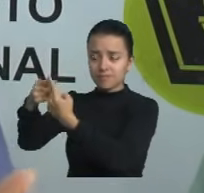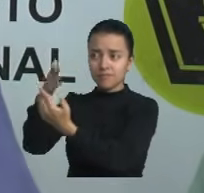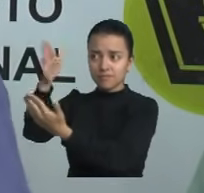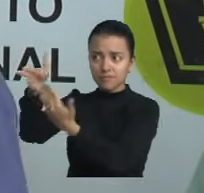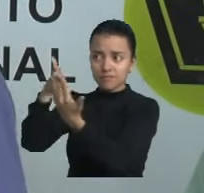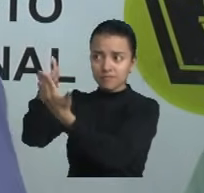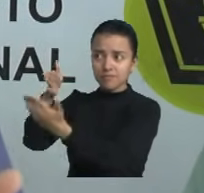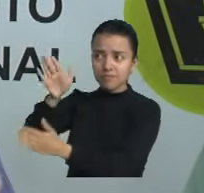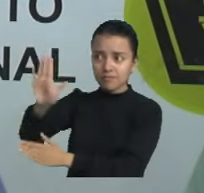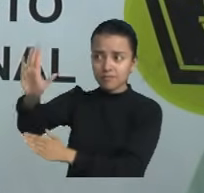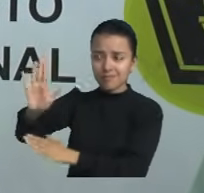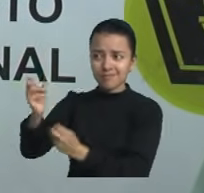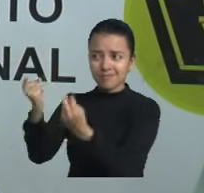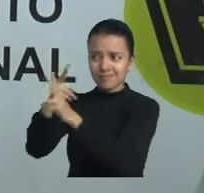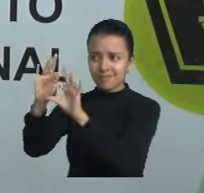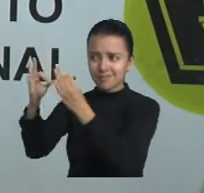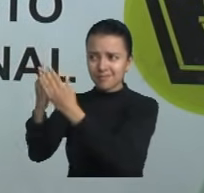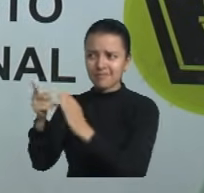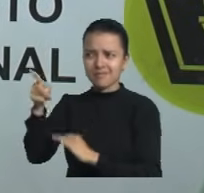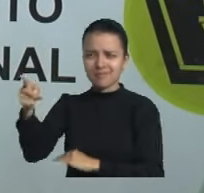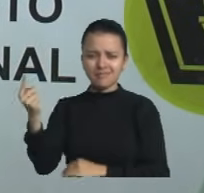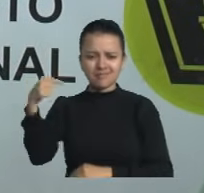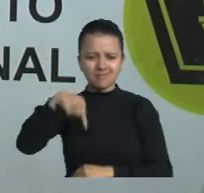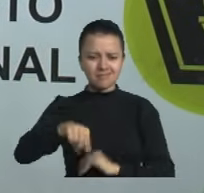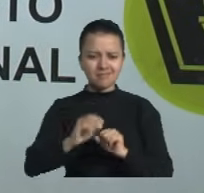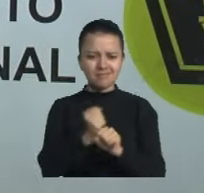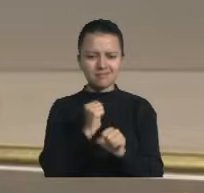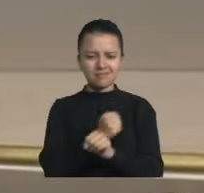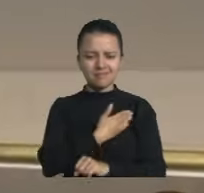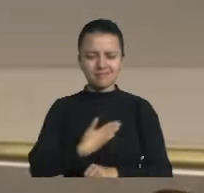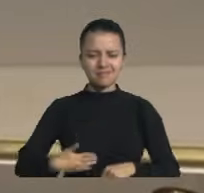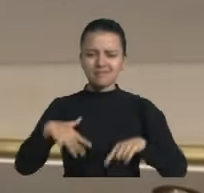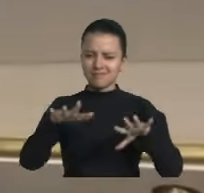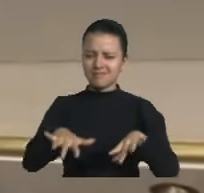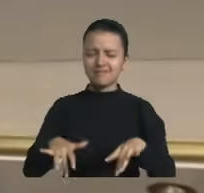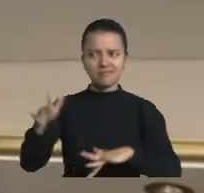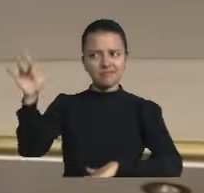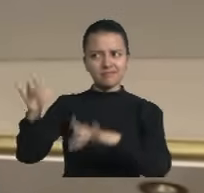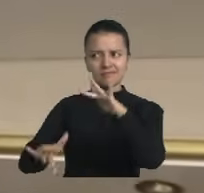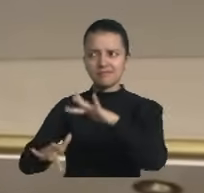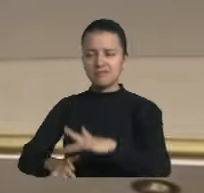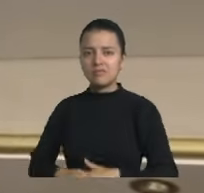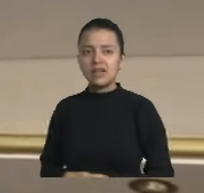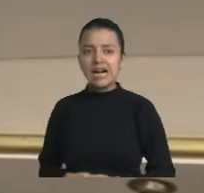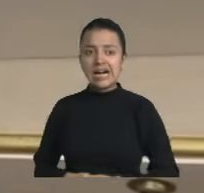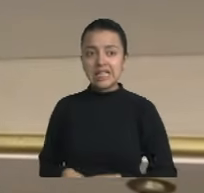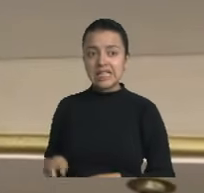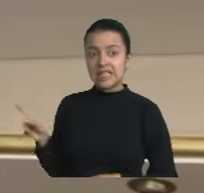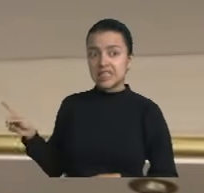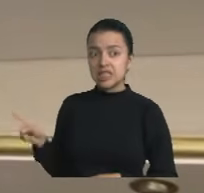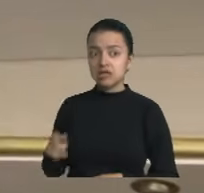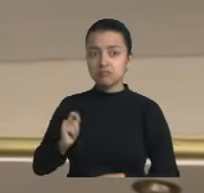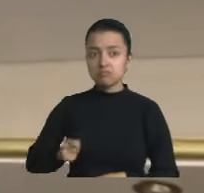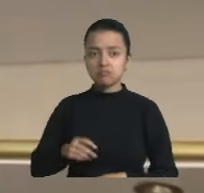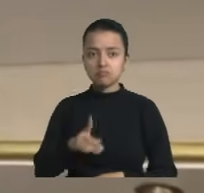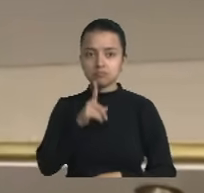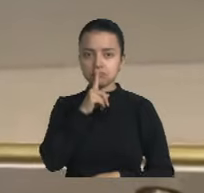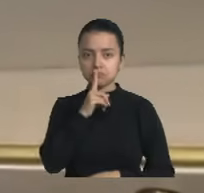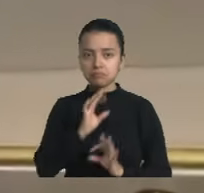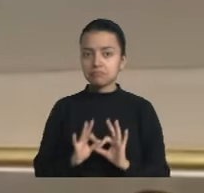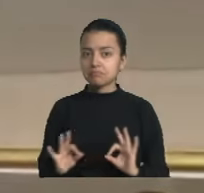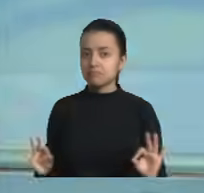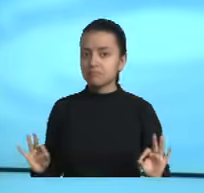usted defendiéndose y en la presidencia, eso no funciona. Sobre los hechos, ni el diputado ni sus abogados se han